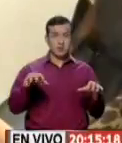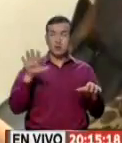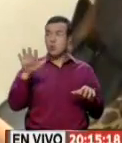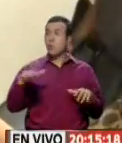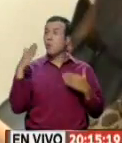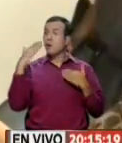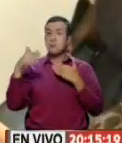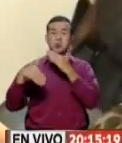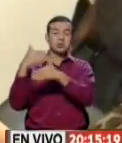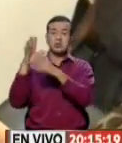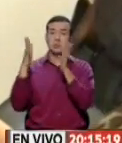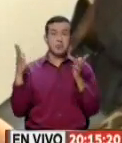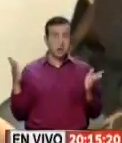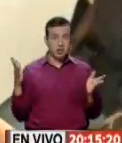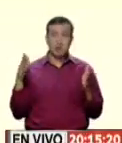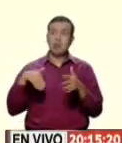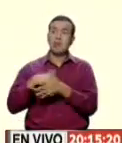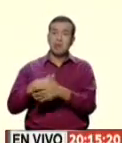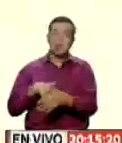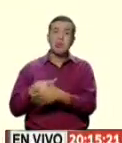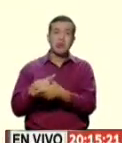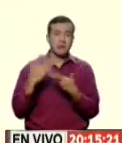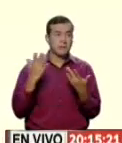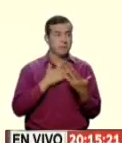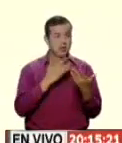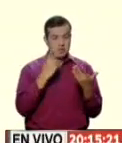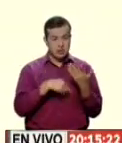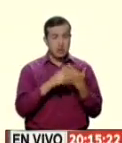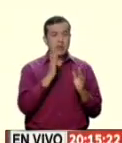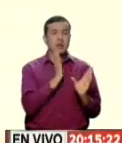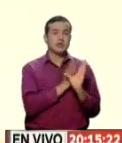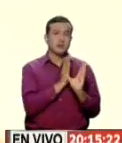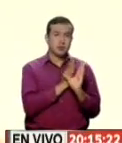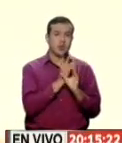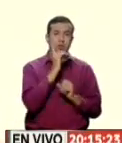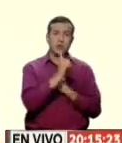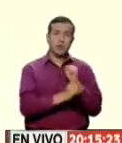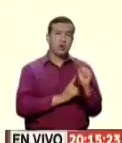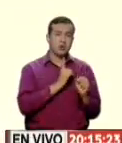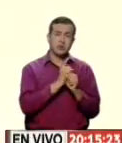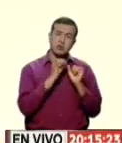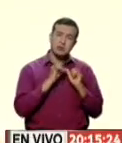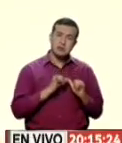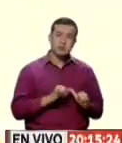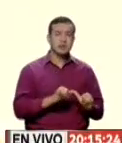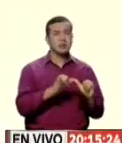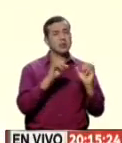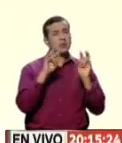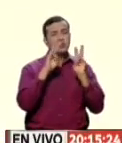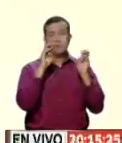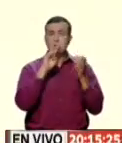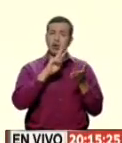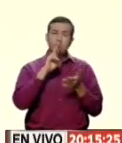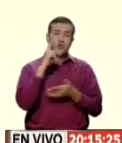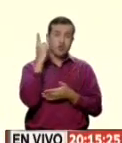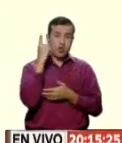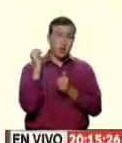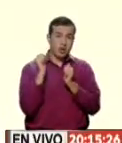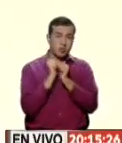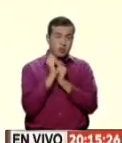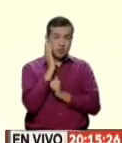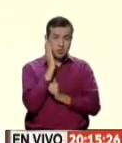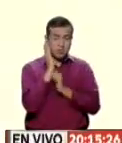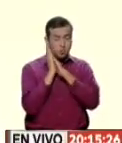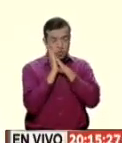allá no proceden, que se estancan. Mi hija está en psicólogo ya más de un año y sigue con el mismo tema, no puede dormir sola